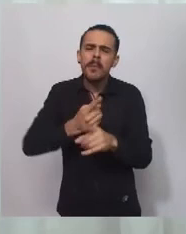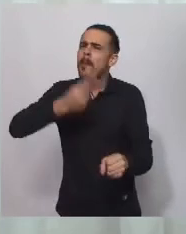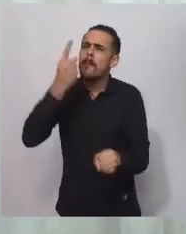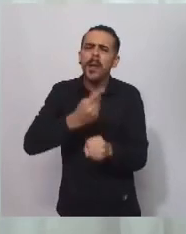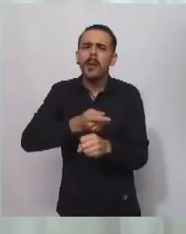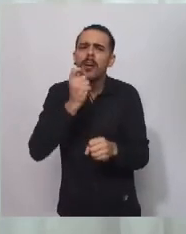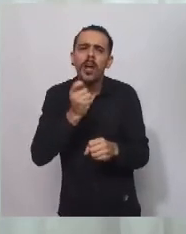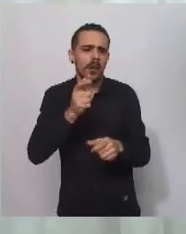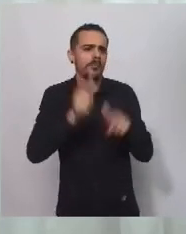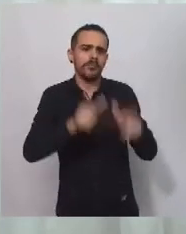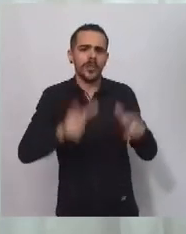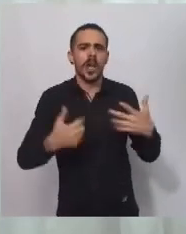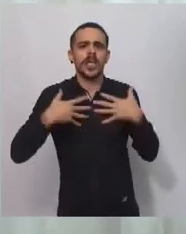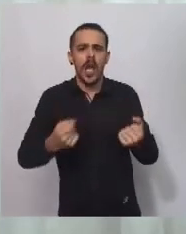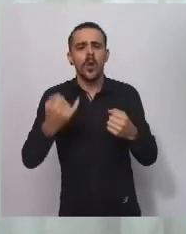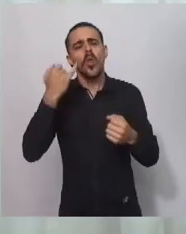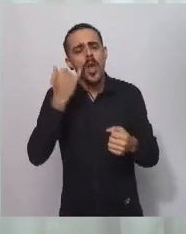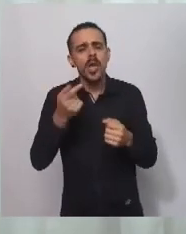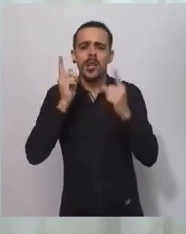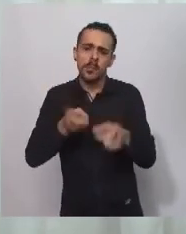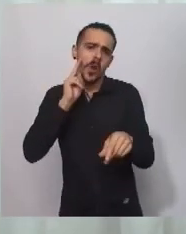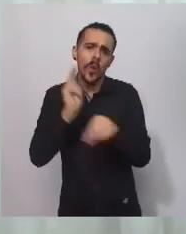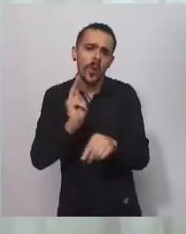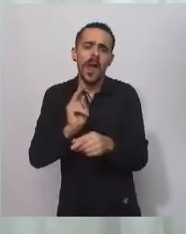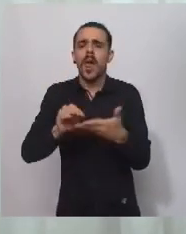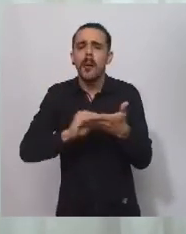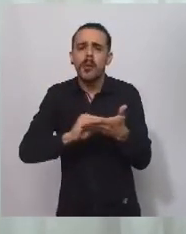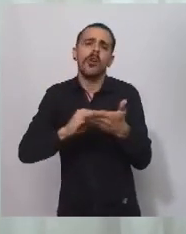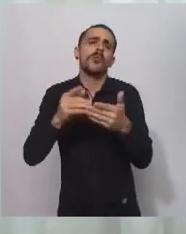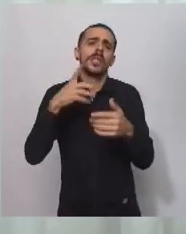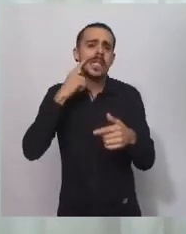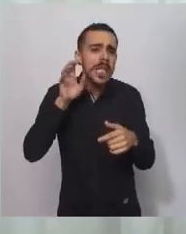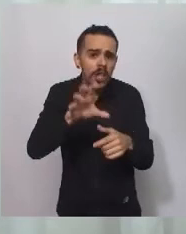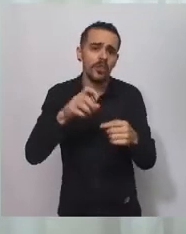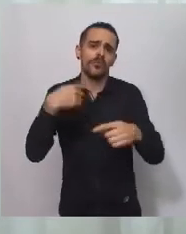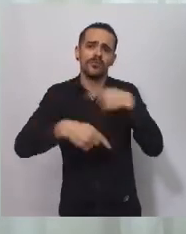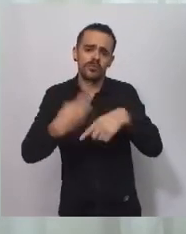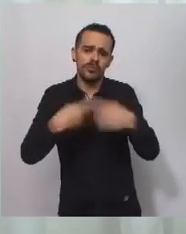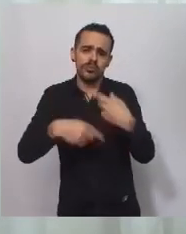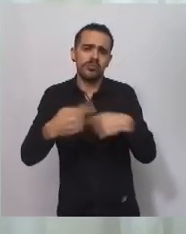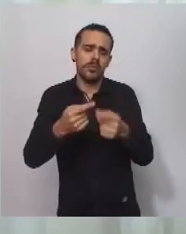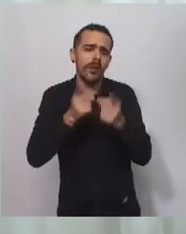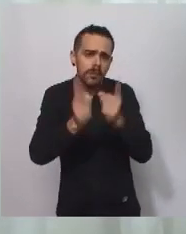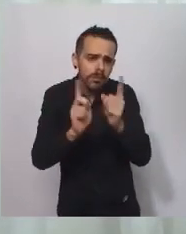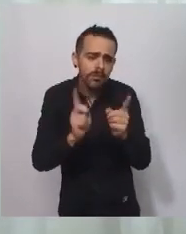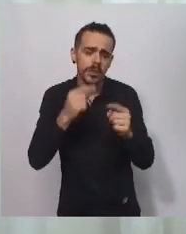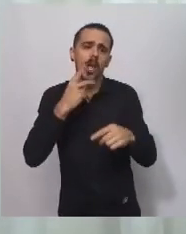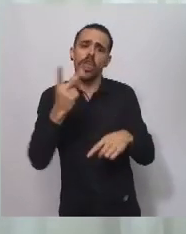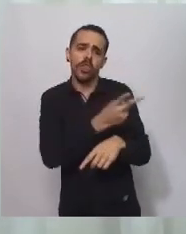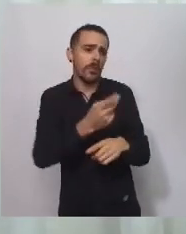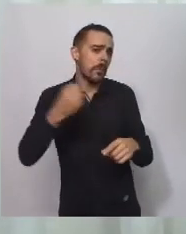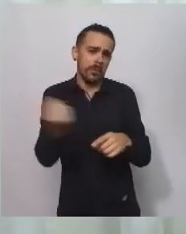empleo en la provincia de entre ríos en esto trabajamos denodadamente en varios frentes el más